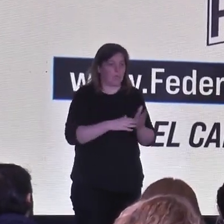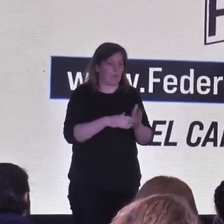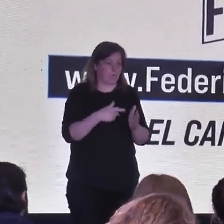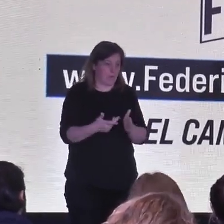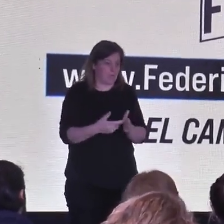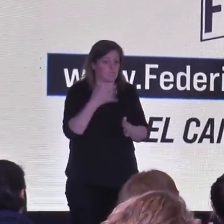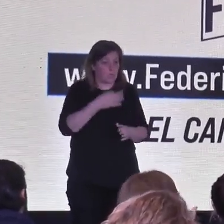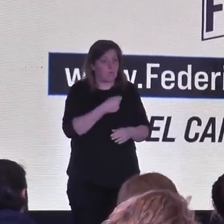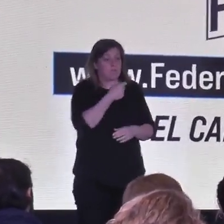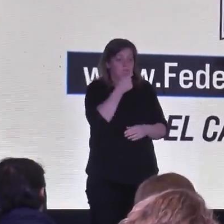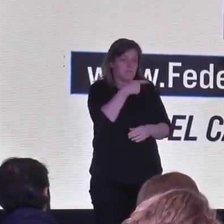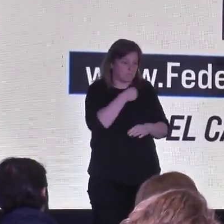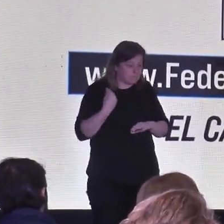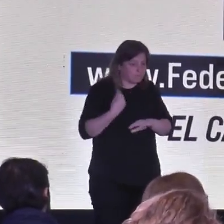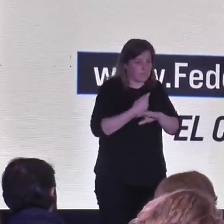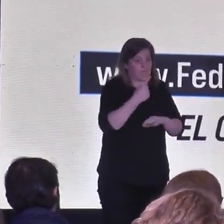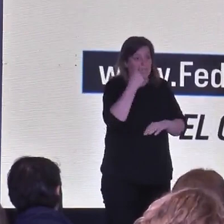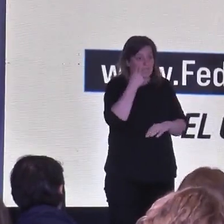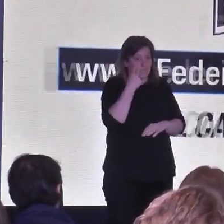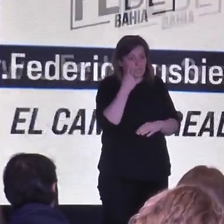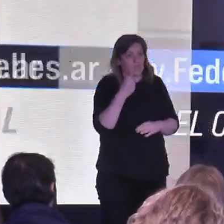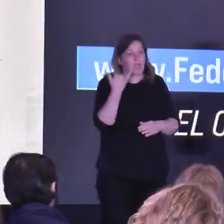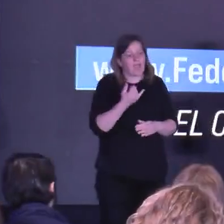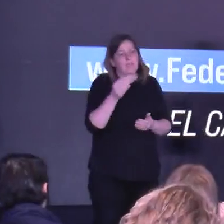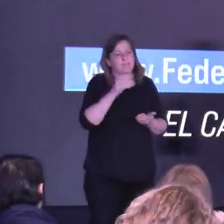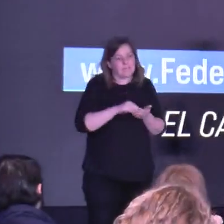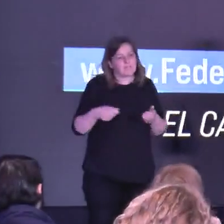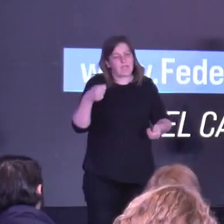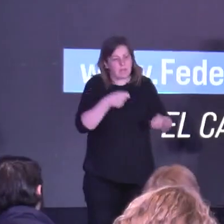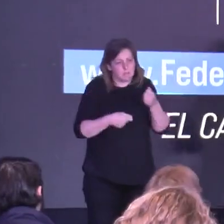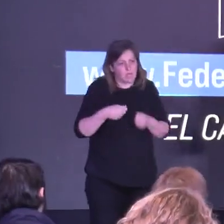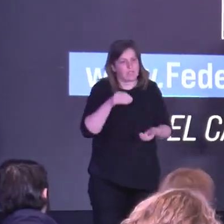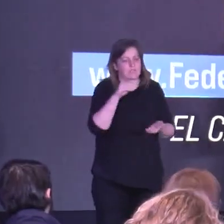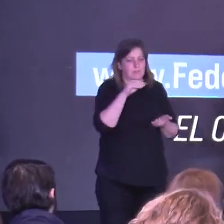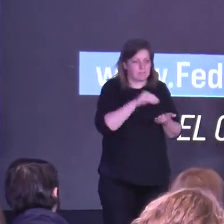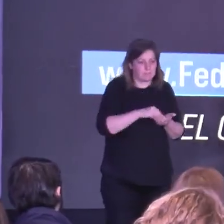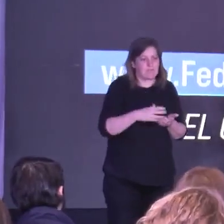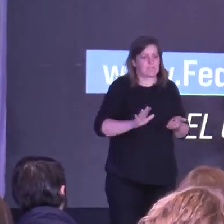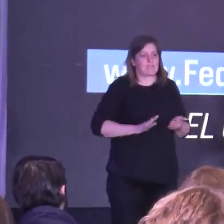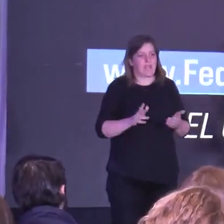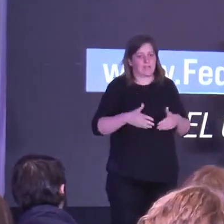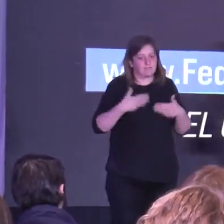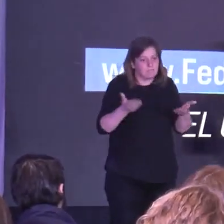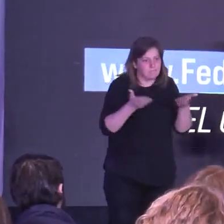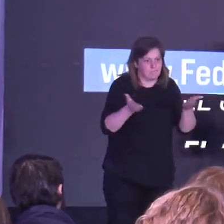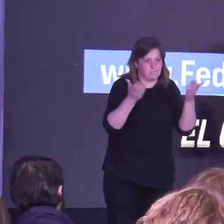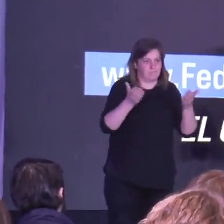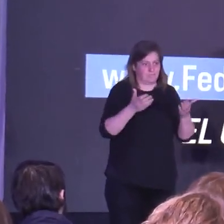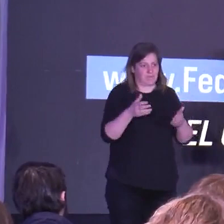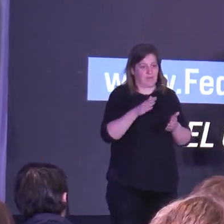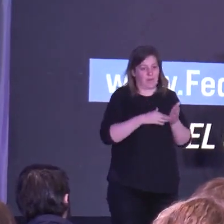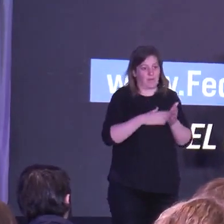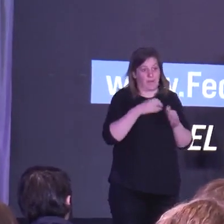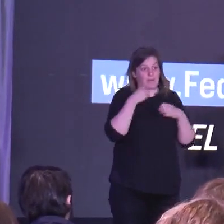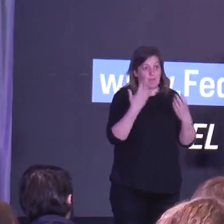seguir enriqueciendo de los sectores involucrados en cada una de las políticas. Yo decía, ser intendente de Bahía Blanca